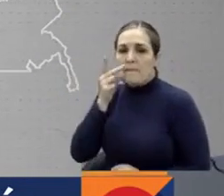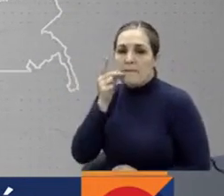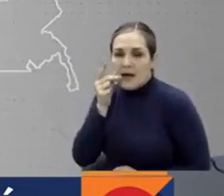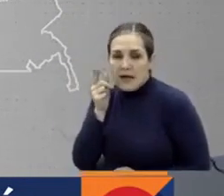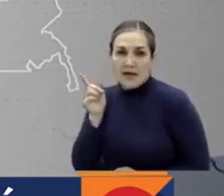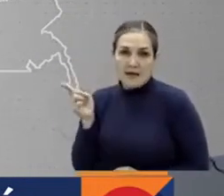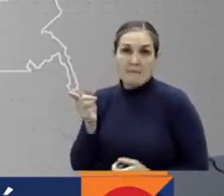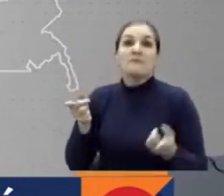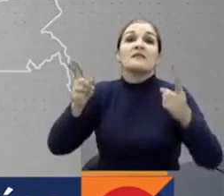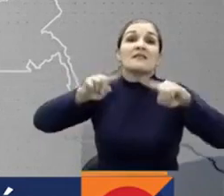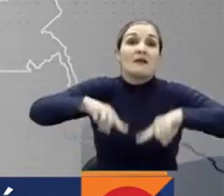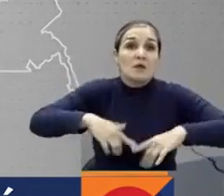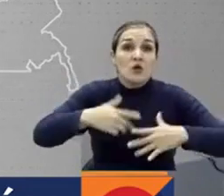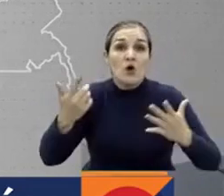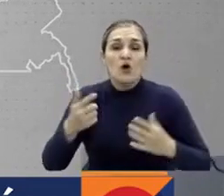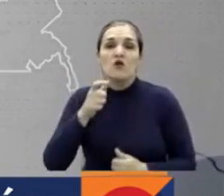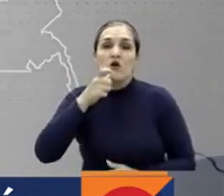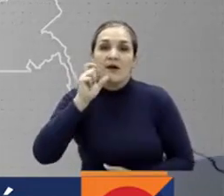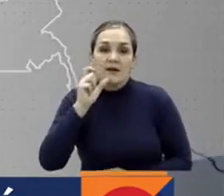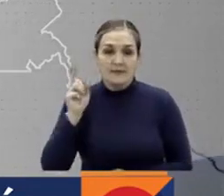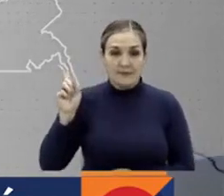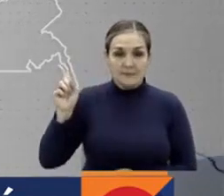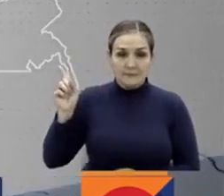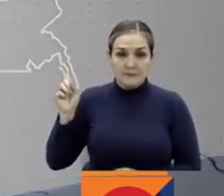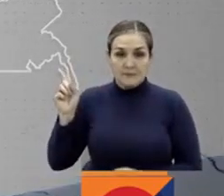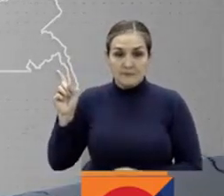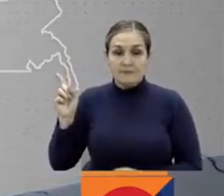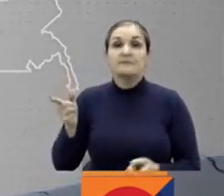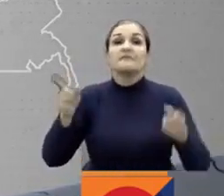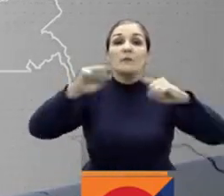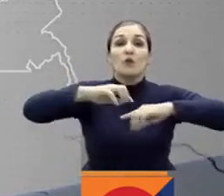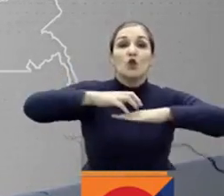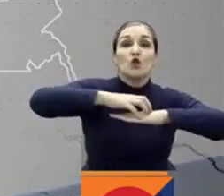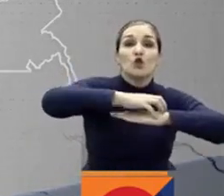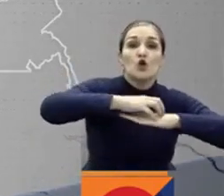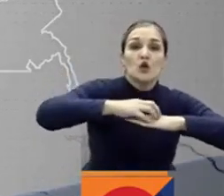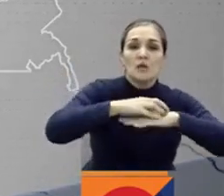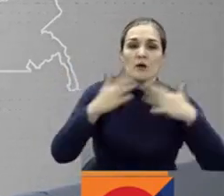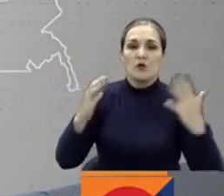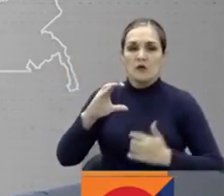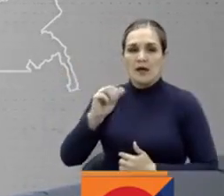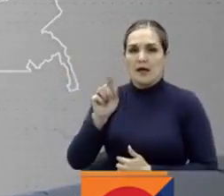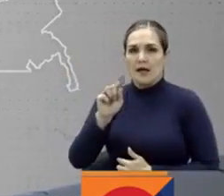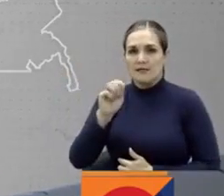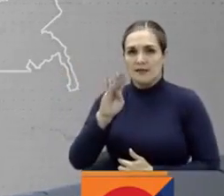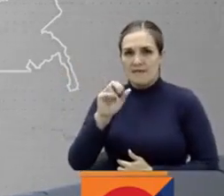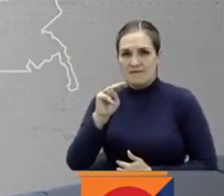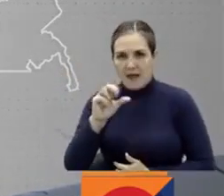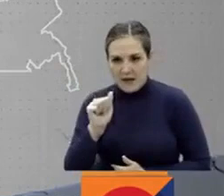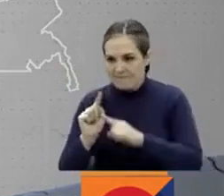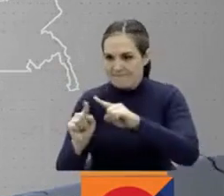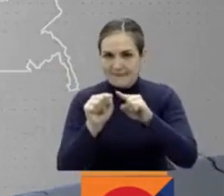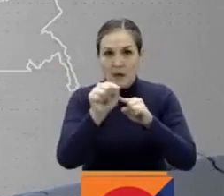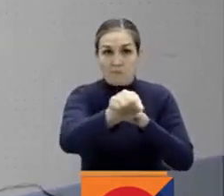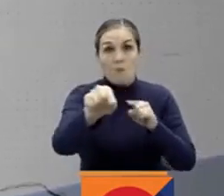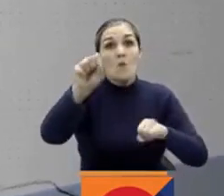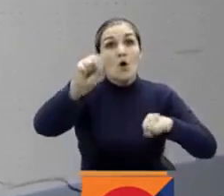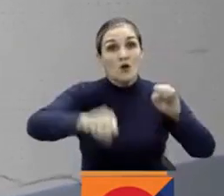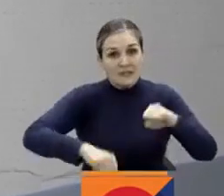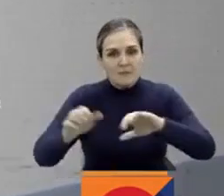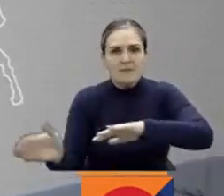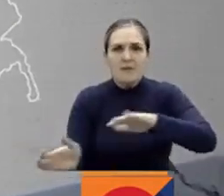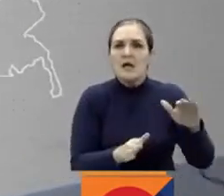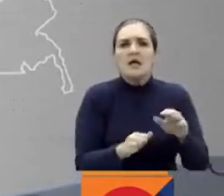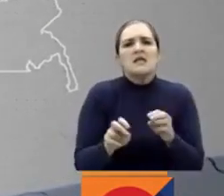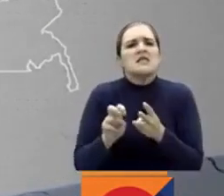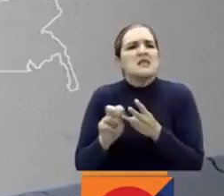en Caldas, zonas como Chinchiná y Palestina, y en Tolima, en Casabianca, Villahermosa, entre otros. En cuanto a la amenaza baja,